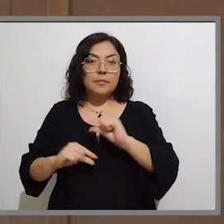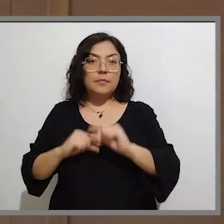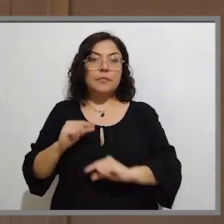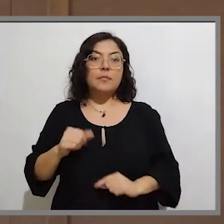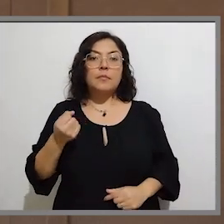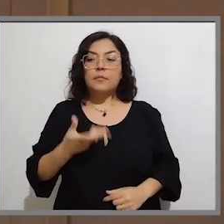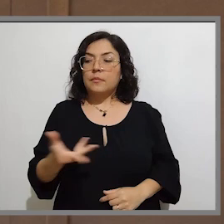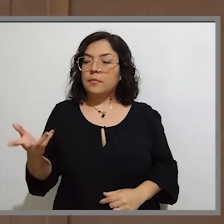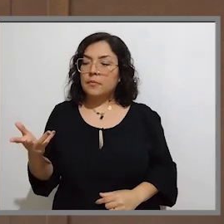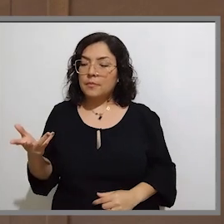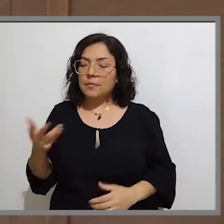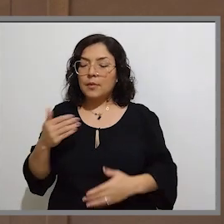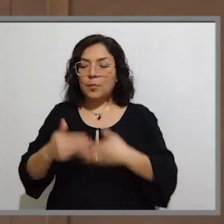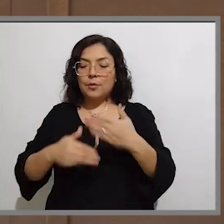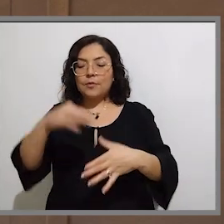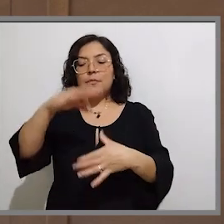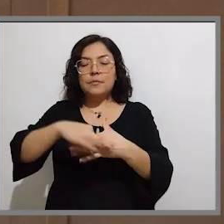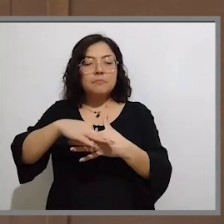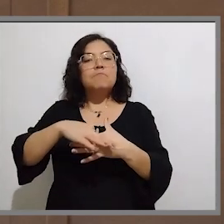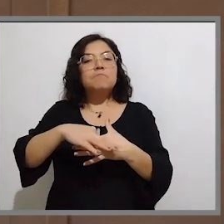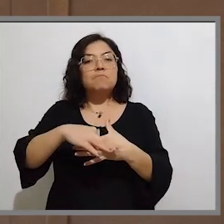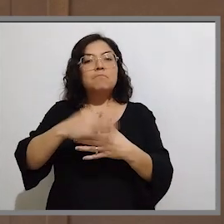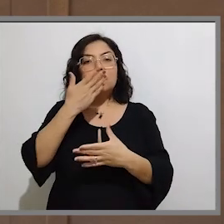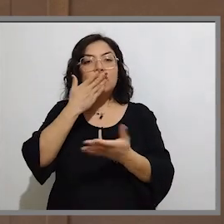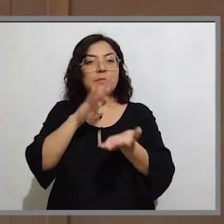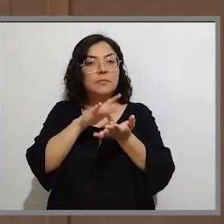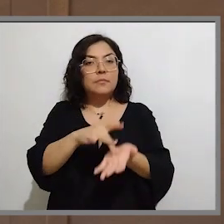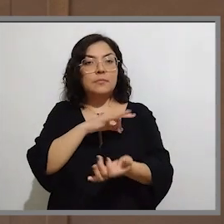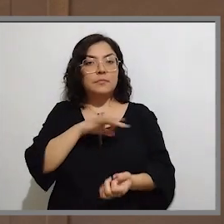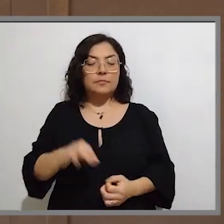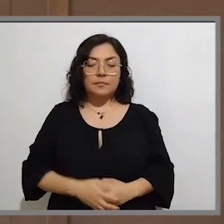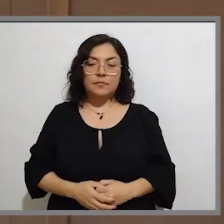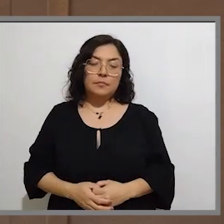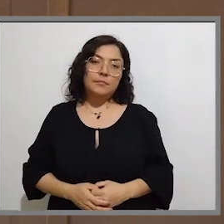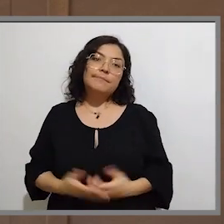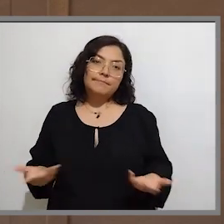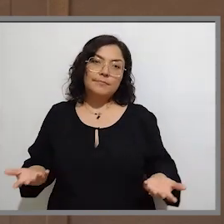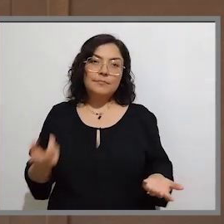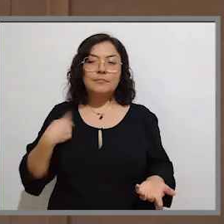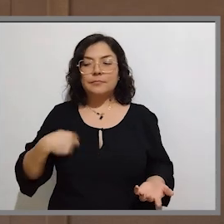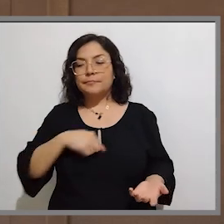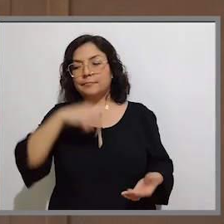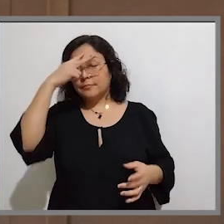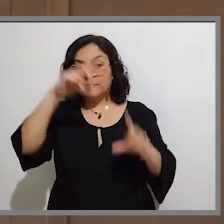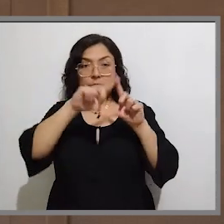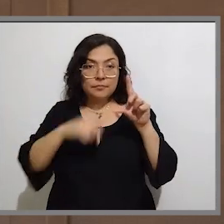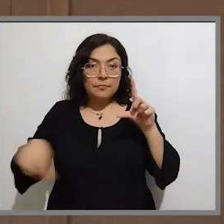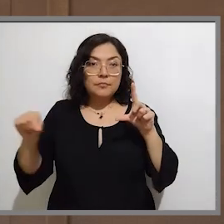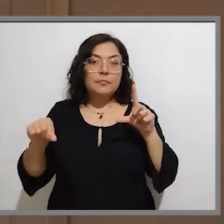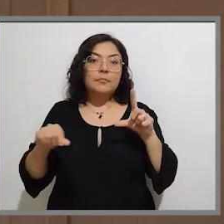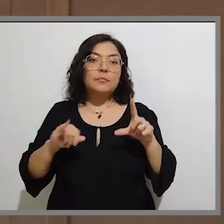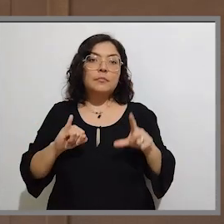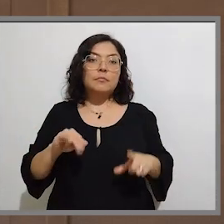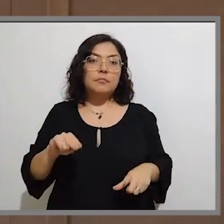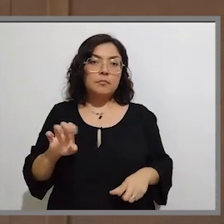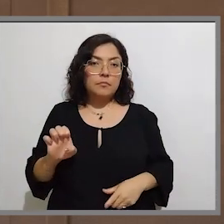la legitimación de todo proceso democrático, y más en el caso del Estado mexicano, que con el Instituto